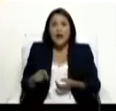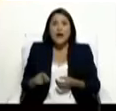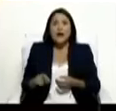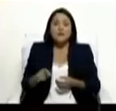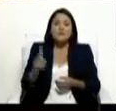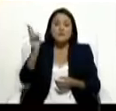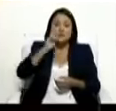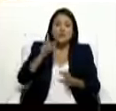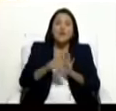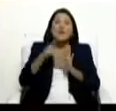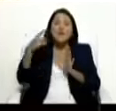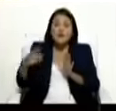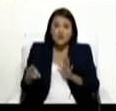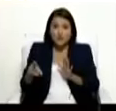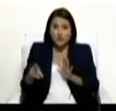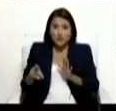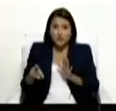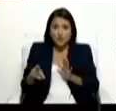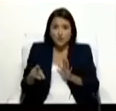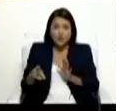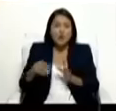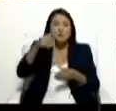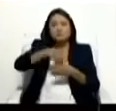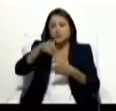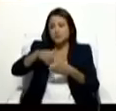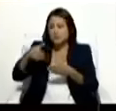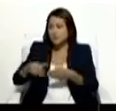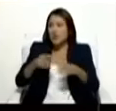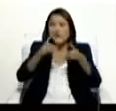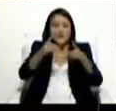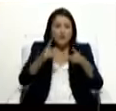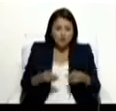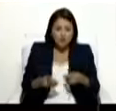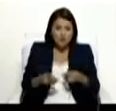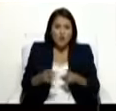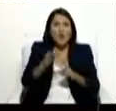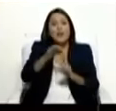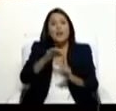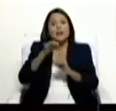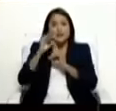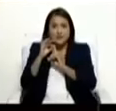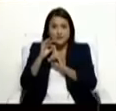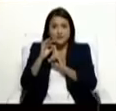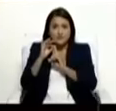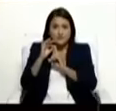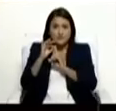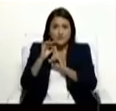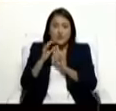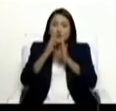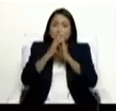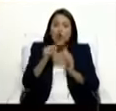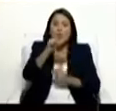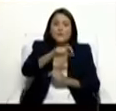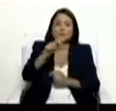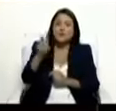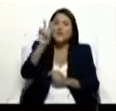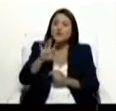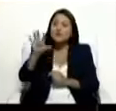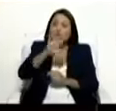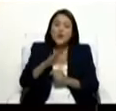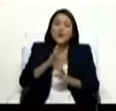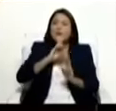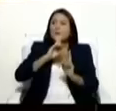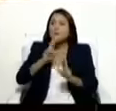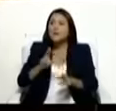elegir, el derecho que tiene cada venezolana, cada venezolano, de responder las 5 preguntas sobre